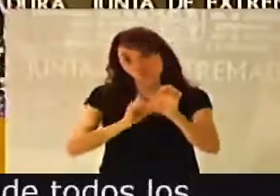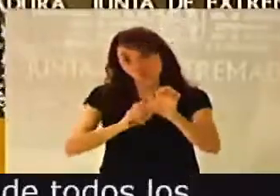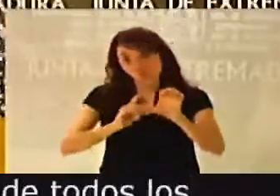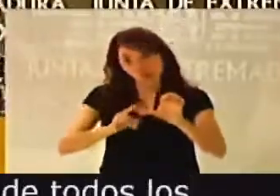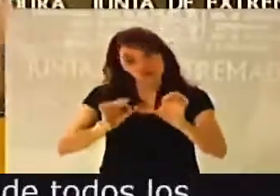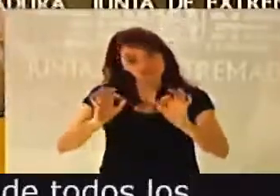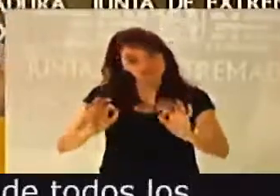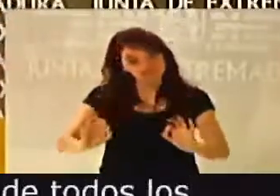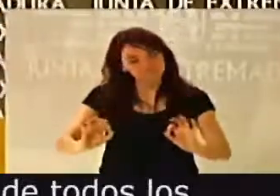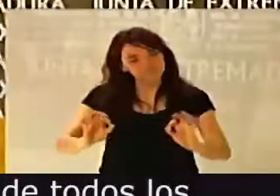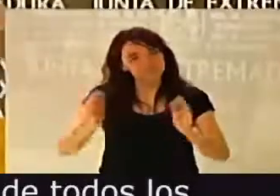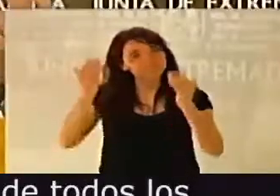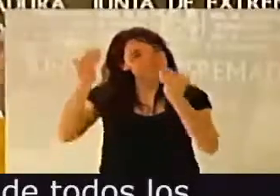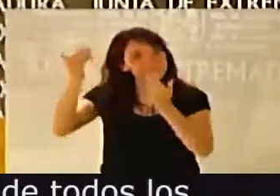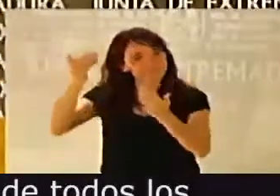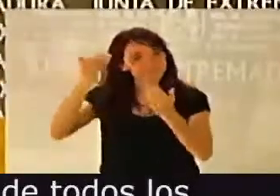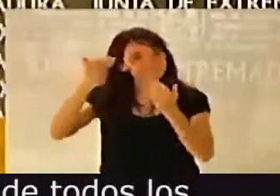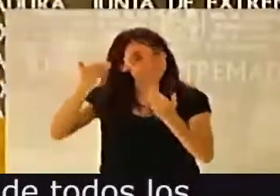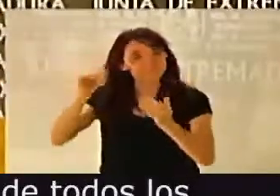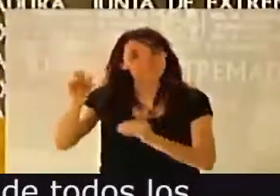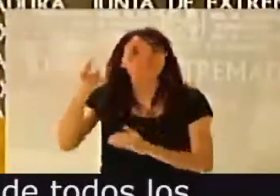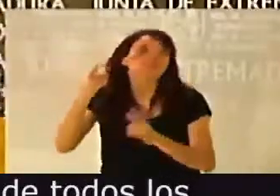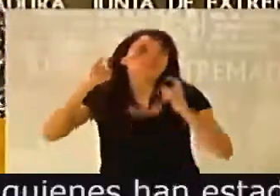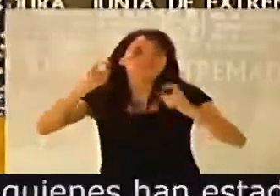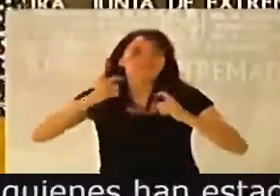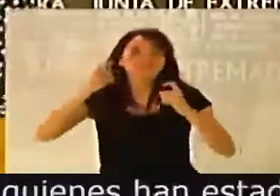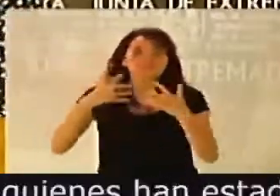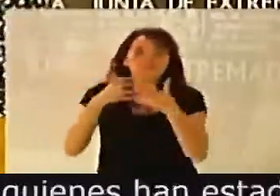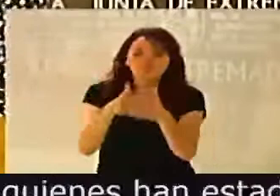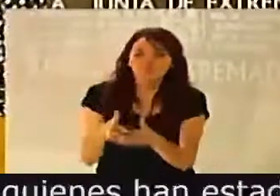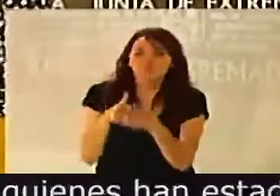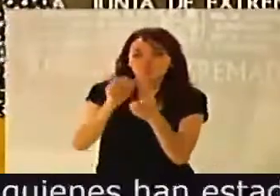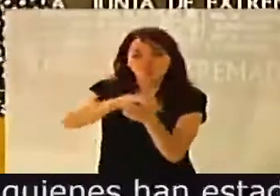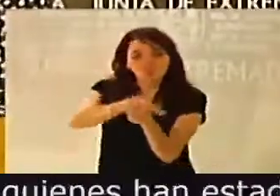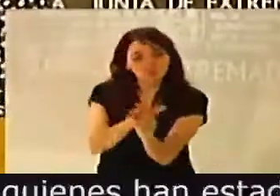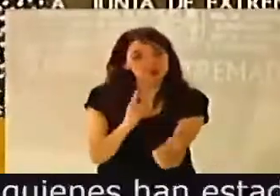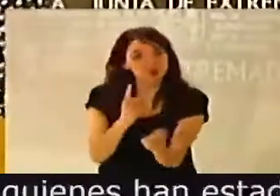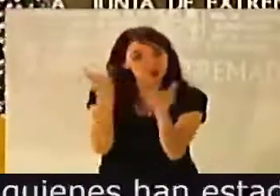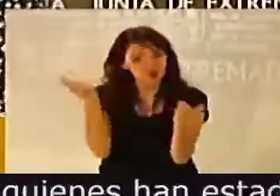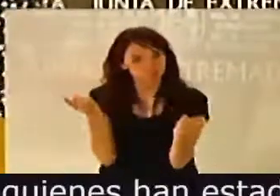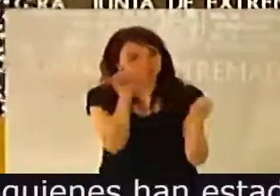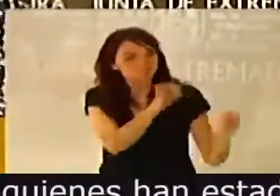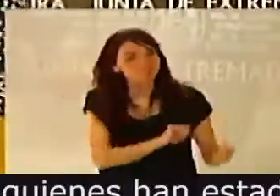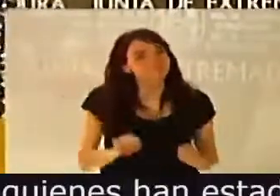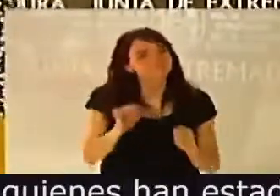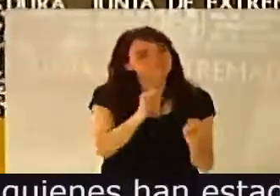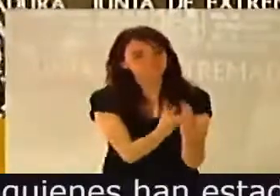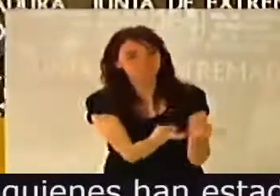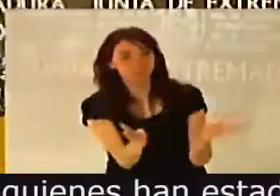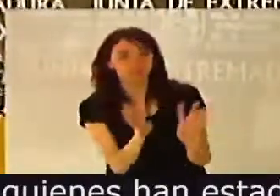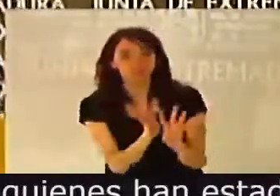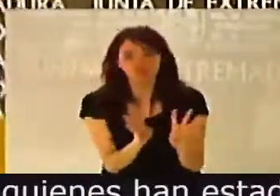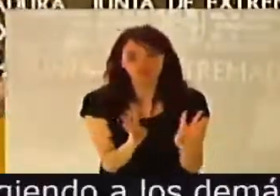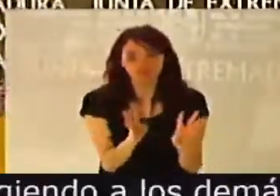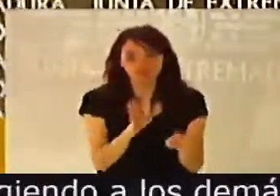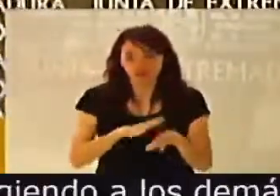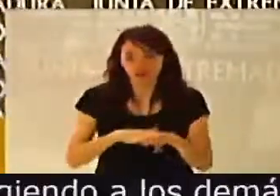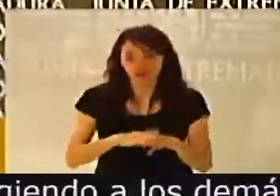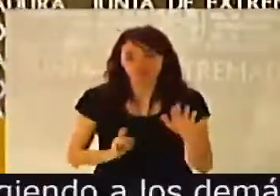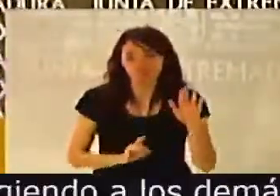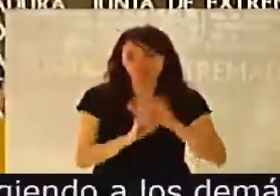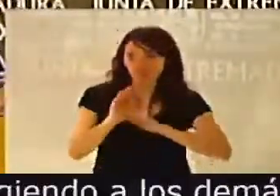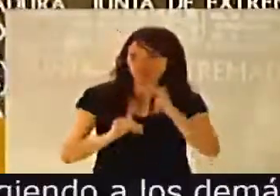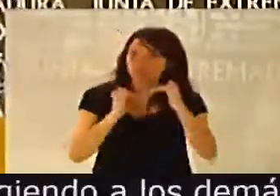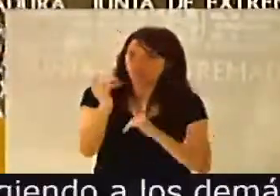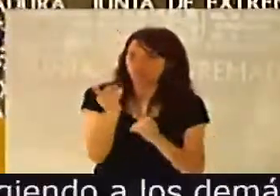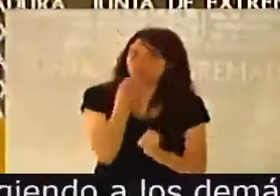dediquemos a quienes han estado en primera fila luchando contra el COVID, protegiendo a los demás y haciéndonos salir de esta como región, ¿no? Entonces,